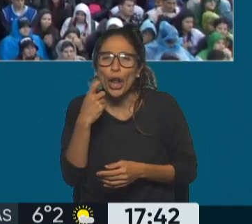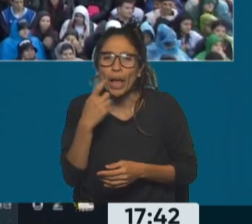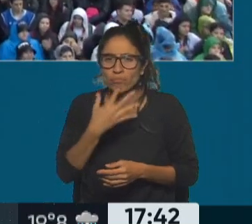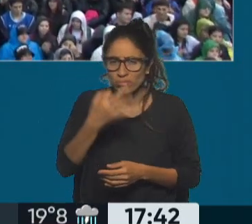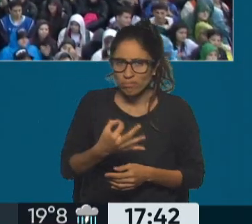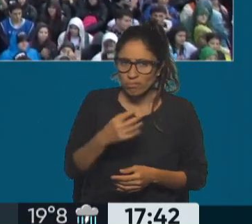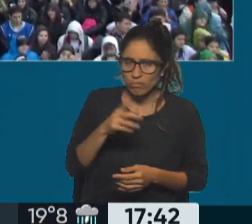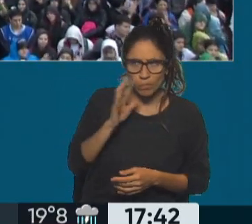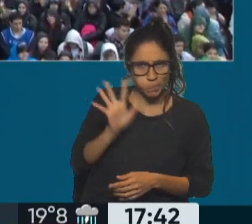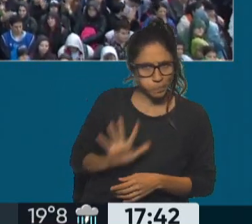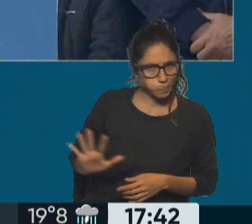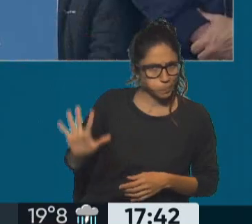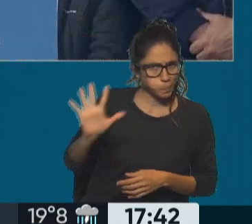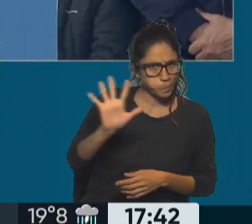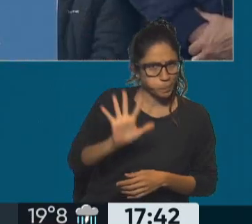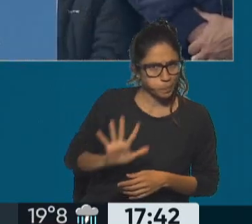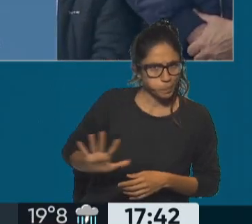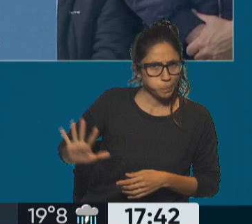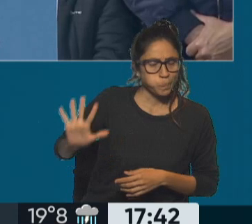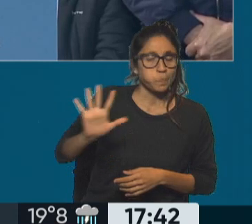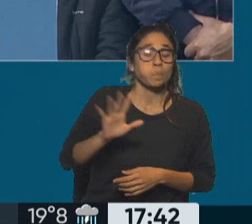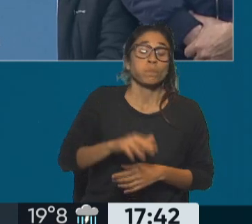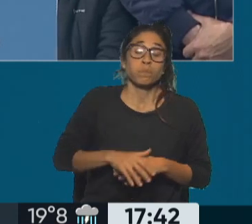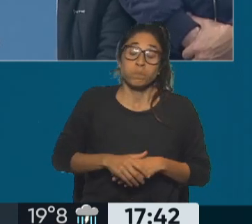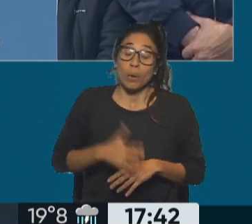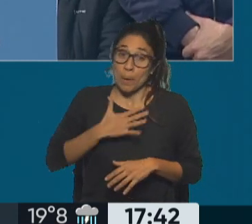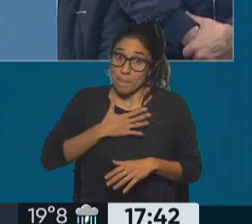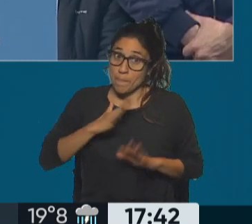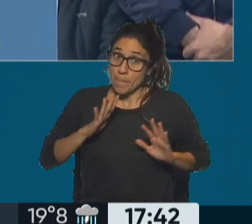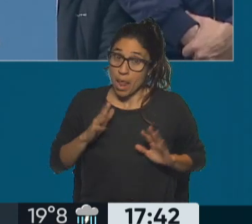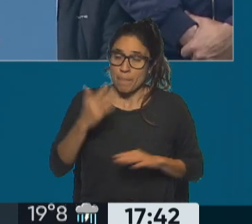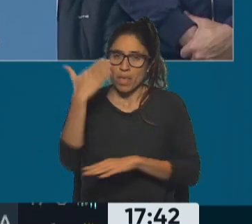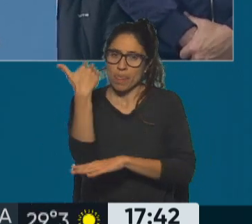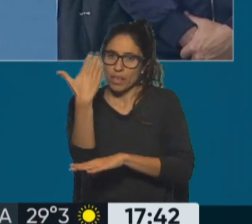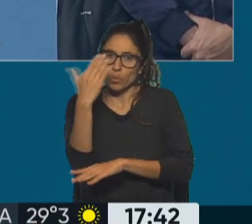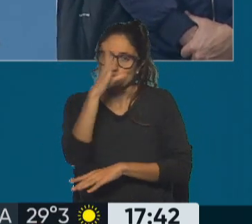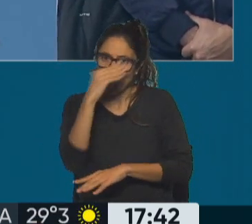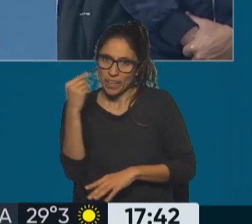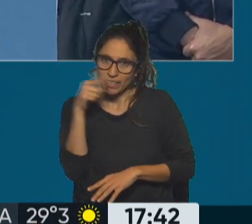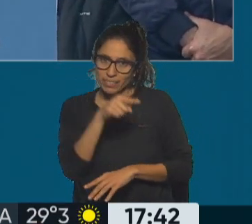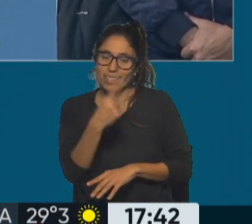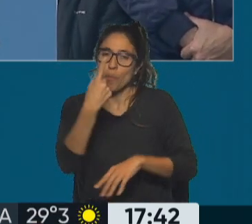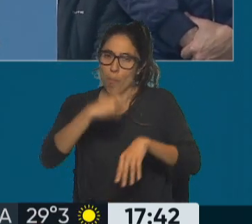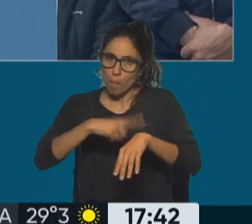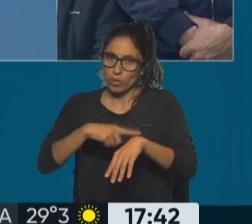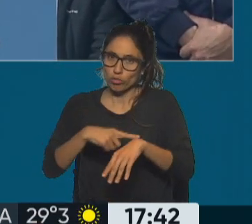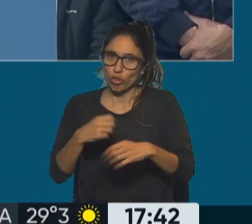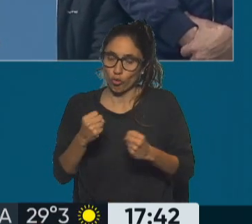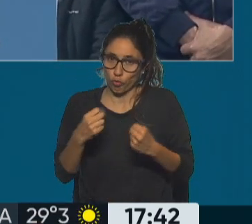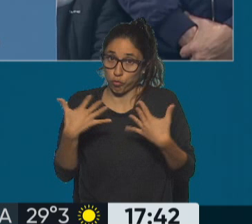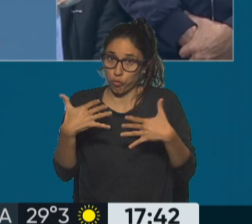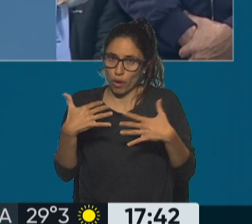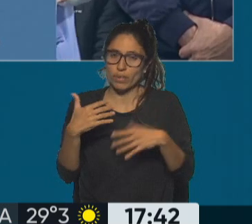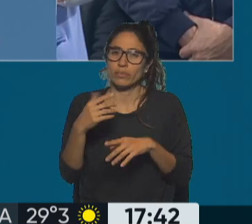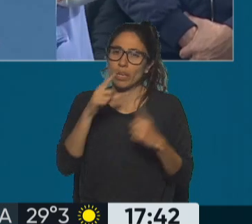todo. Exacto, bueno, ahí me parece que fue uno de los pasajes más fuertes y aparte entrando en la recta final, ¿no? del discurso de Cristina Fernández